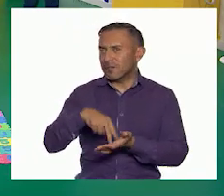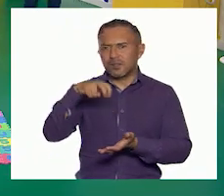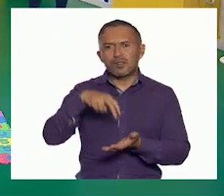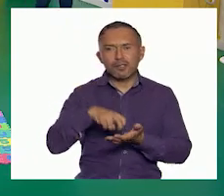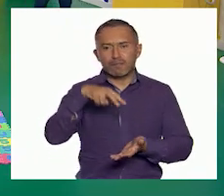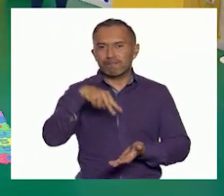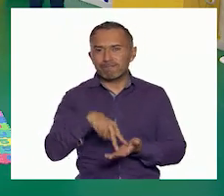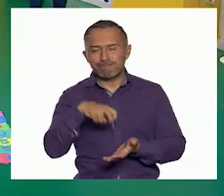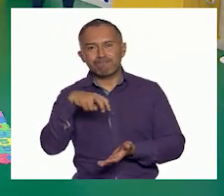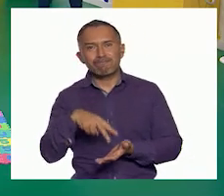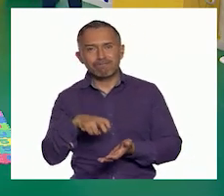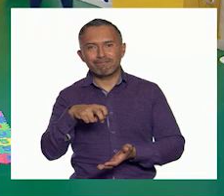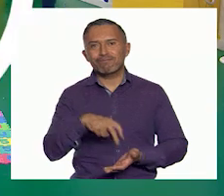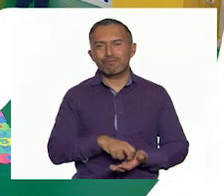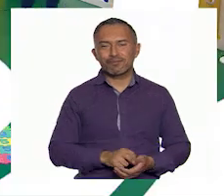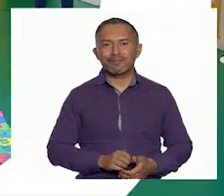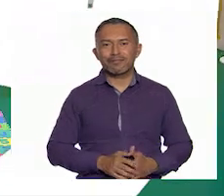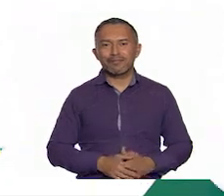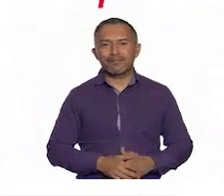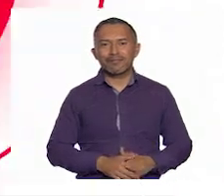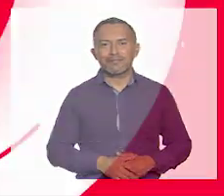saltitos, saltando.